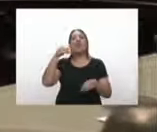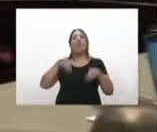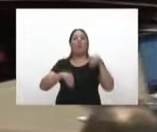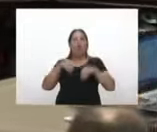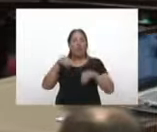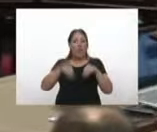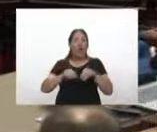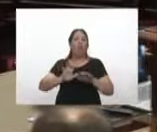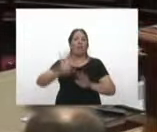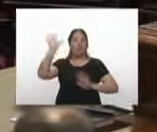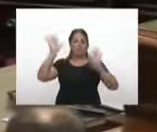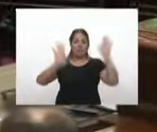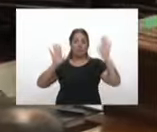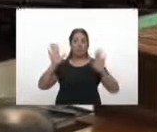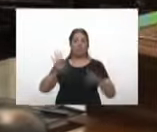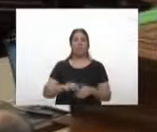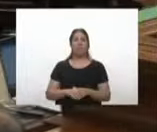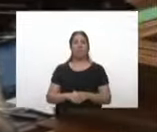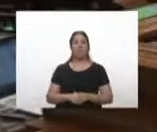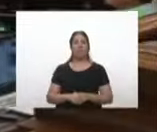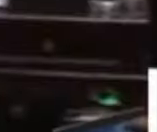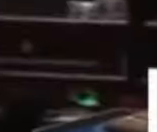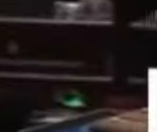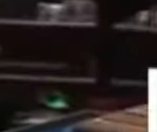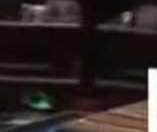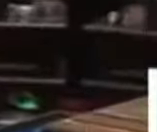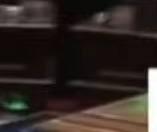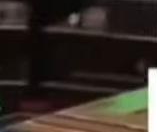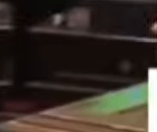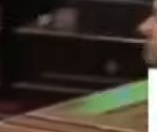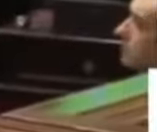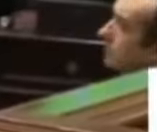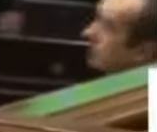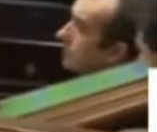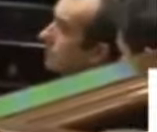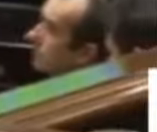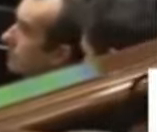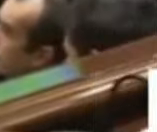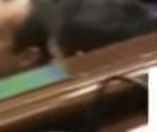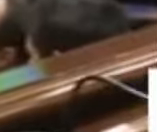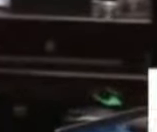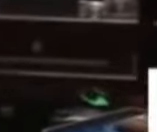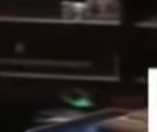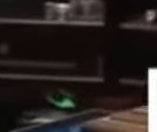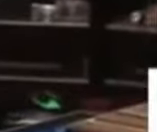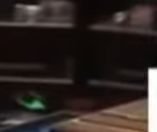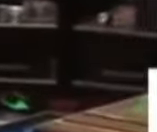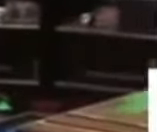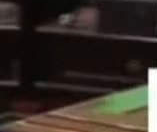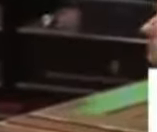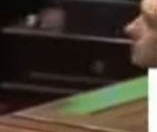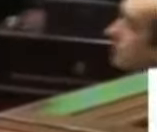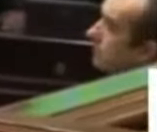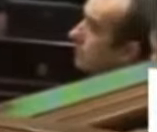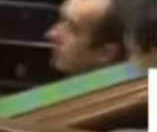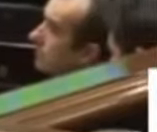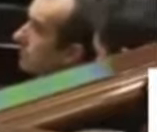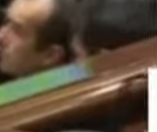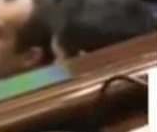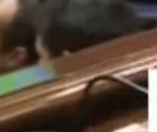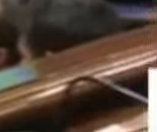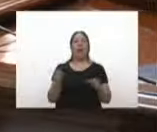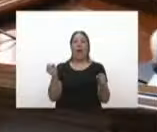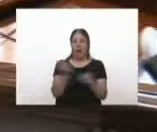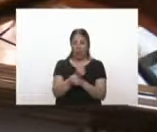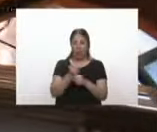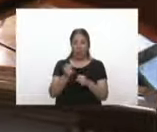y ahora me voy a dedicar a educación. Vamos con tres asesores. ¿Por qué tengo que tener un asesor de educación, uno de energía, uno de tributos, uno todo el